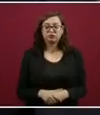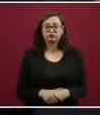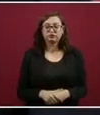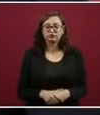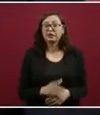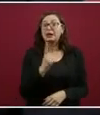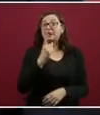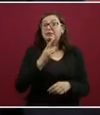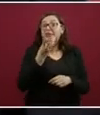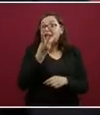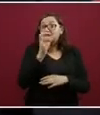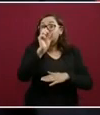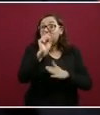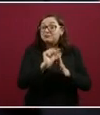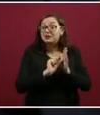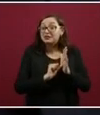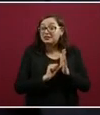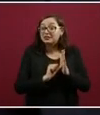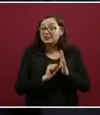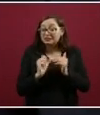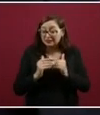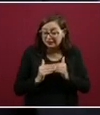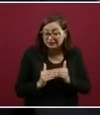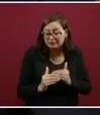Primer trimestre,